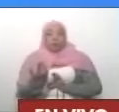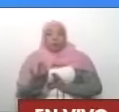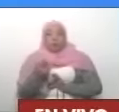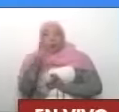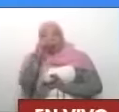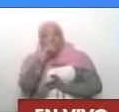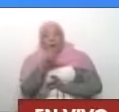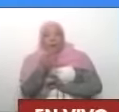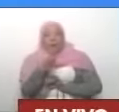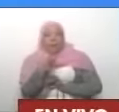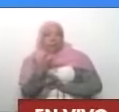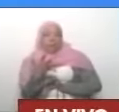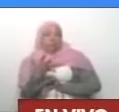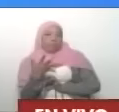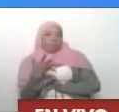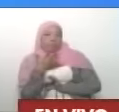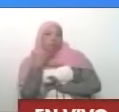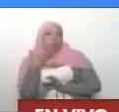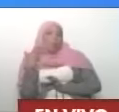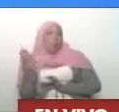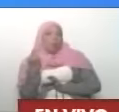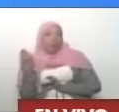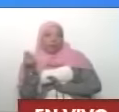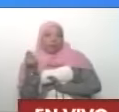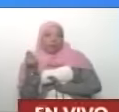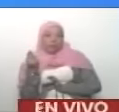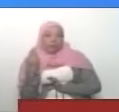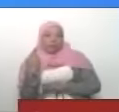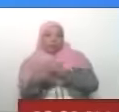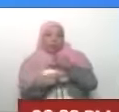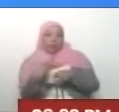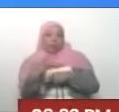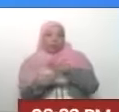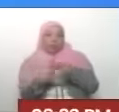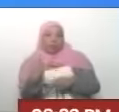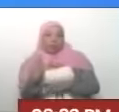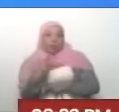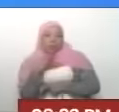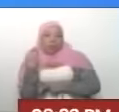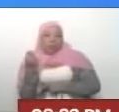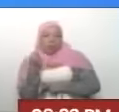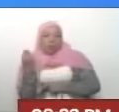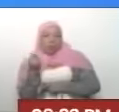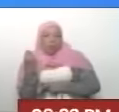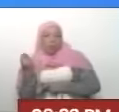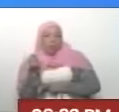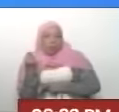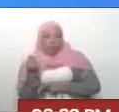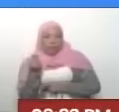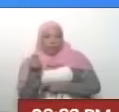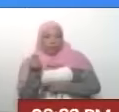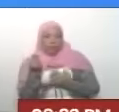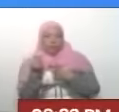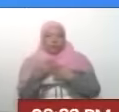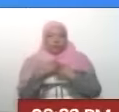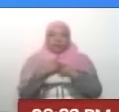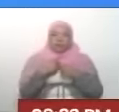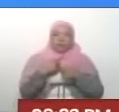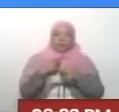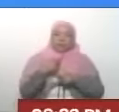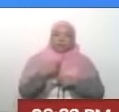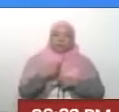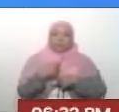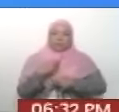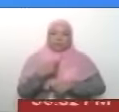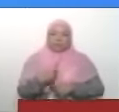la generación joven de la revolución. Estoy hablando de la generación fundacional, historiadores, para que